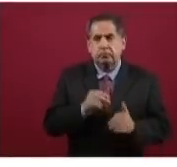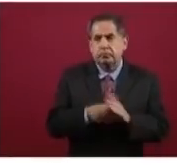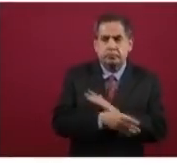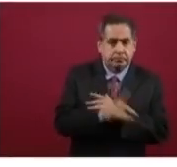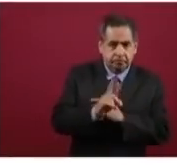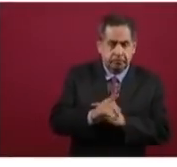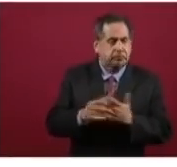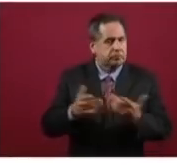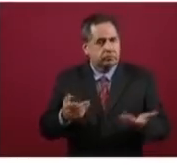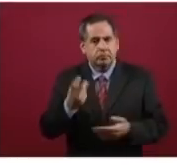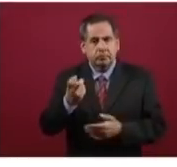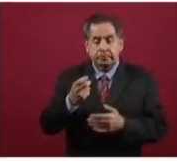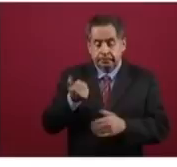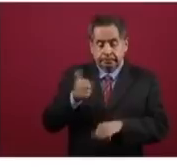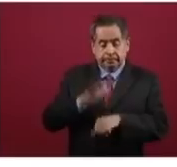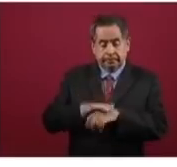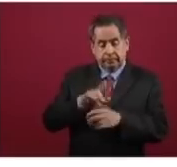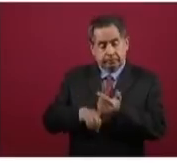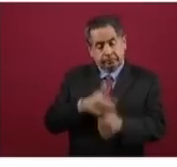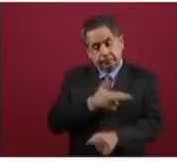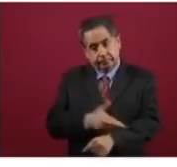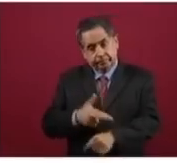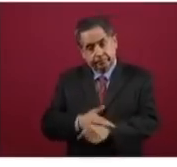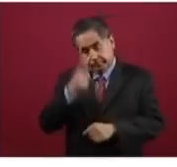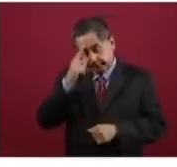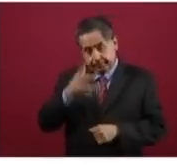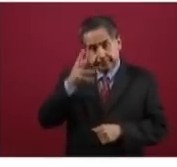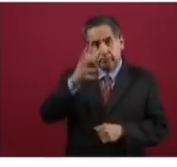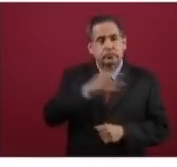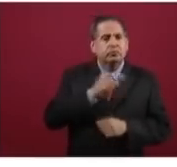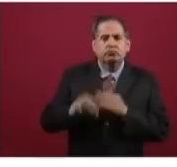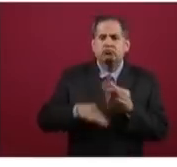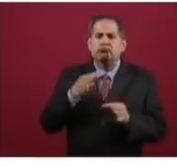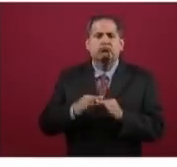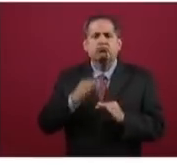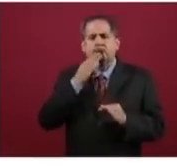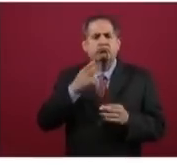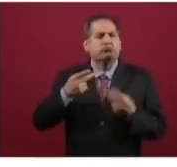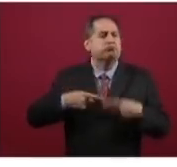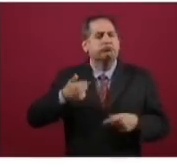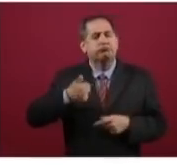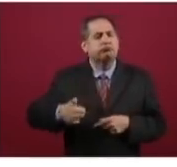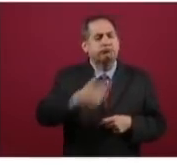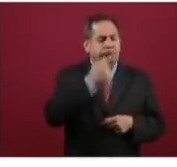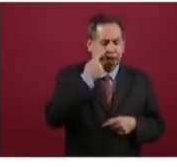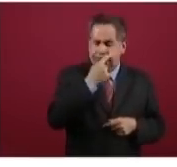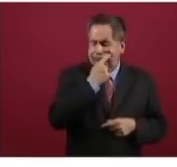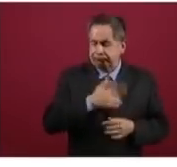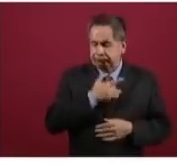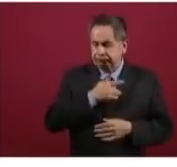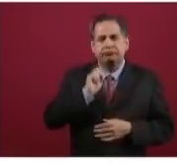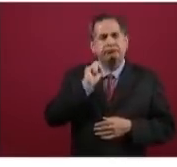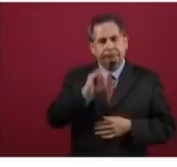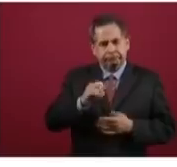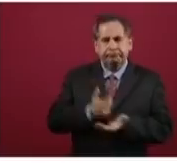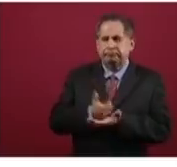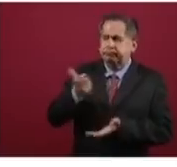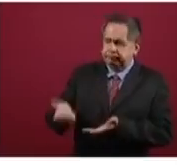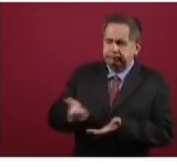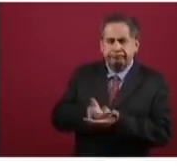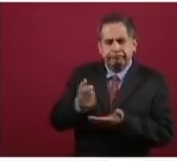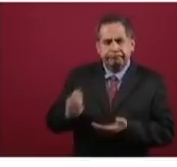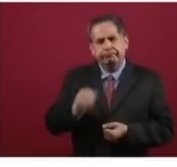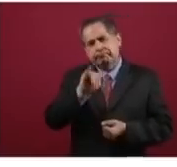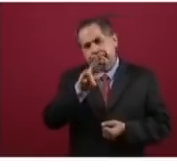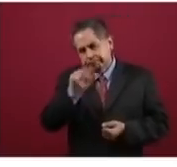administrativas que generan incentivos para un mayor cumplimiento voluntario de las personas y empresas en impuestos existentes como oliva y